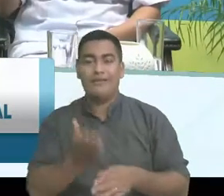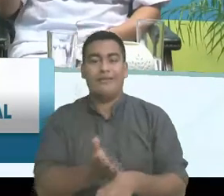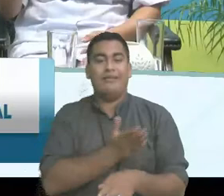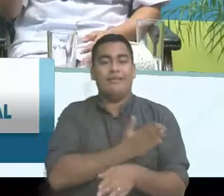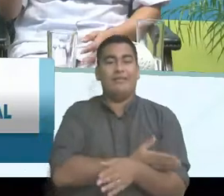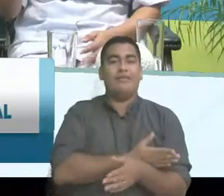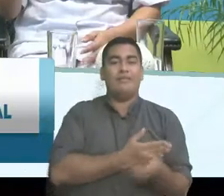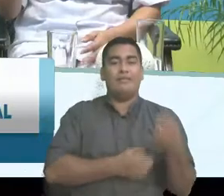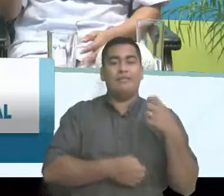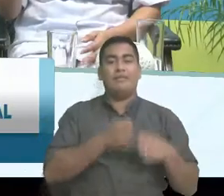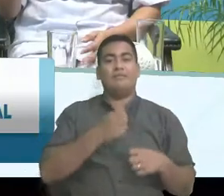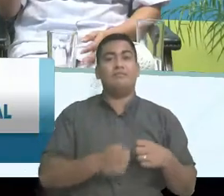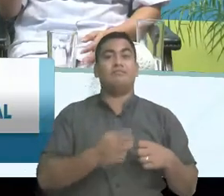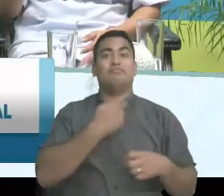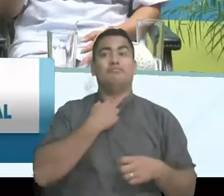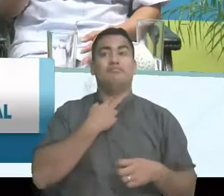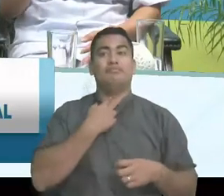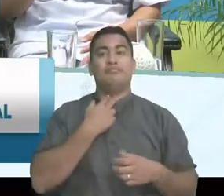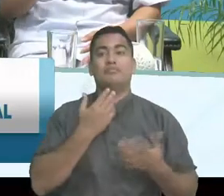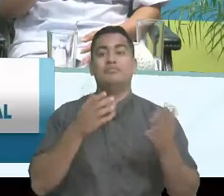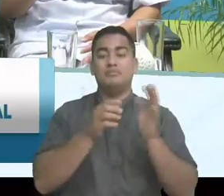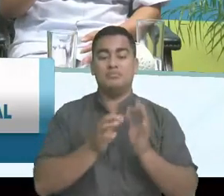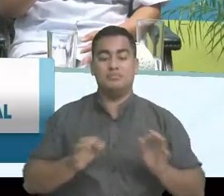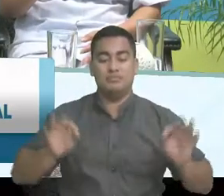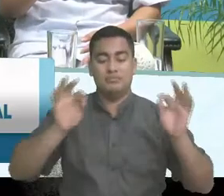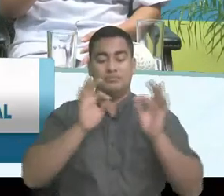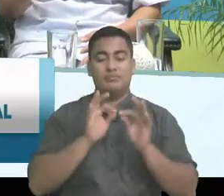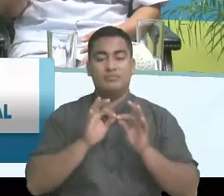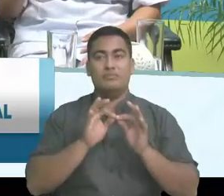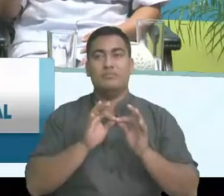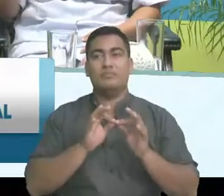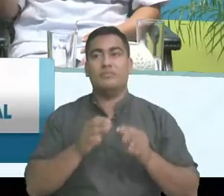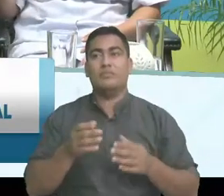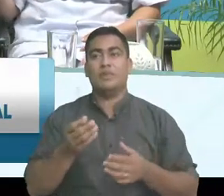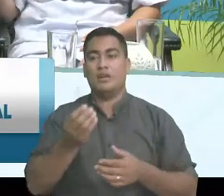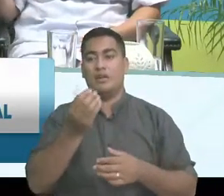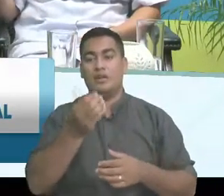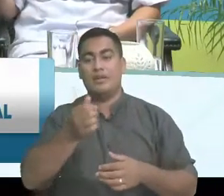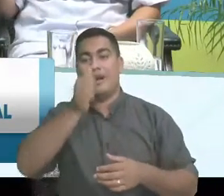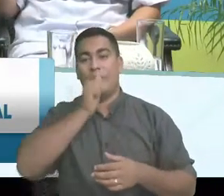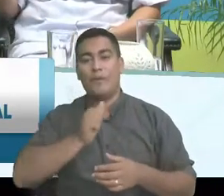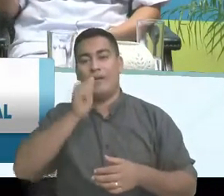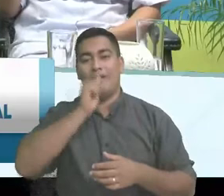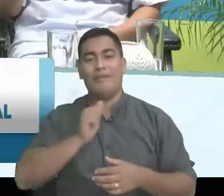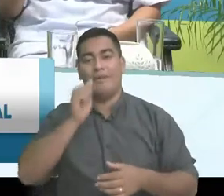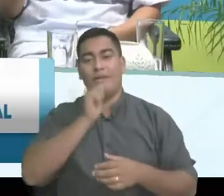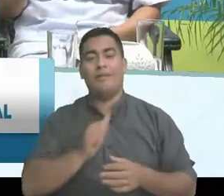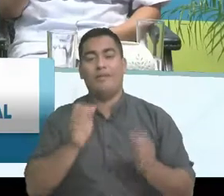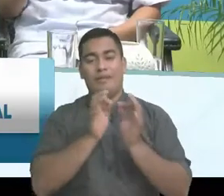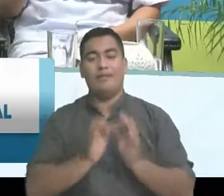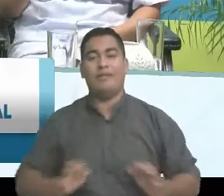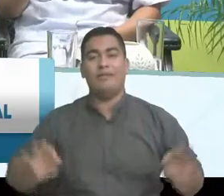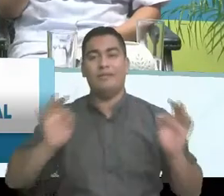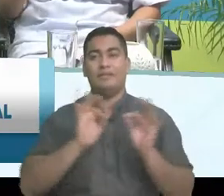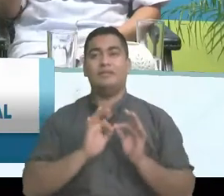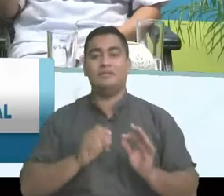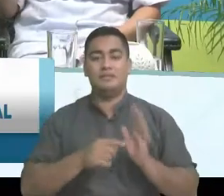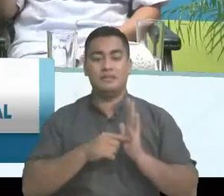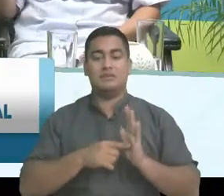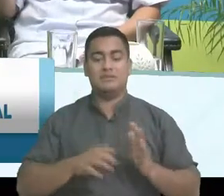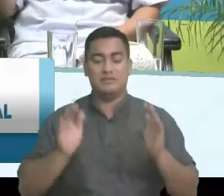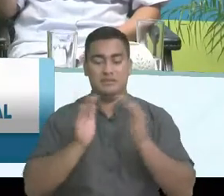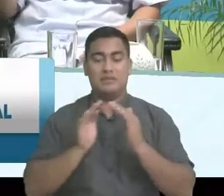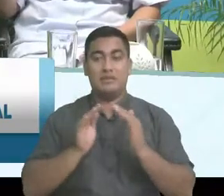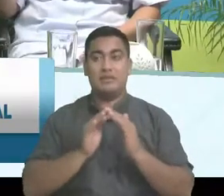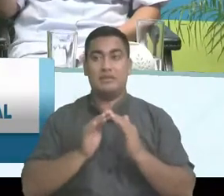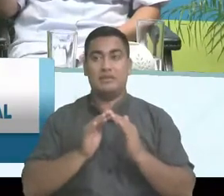qué fue lo que te hizo daño, hacer el estudio clínico y mantener buena hidratación. Esto se puede utilizar en casa con el agua de